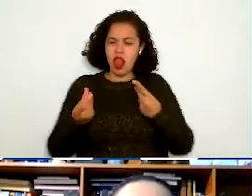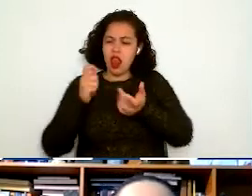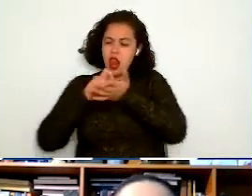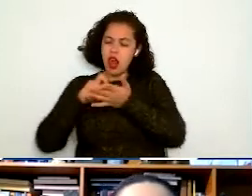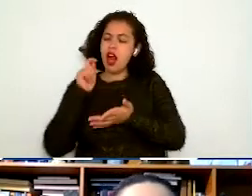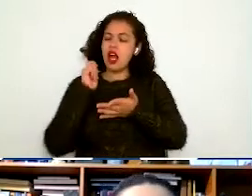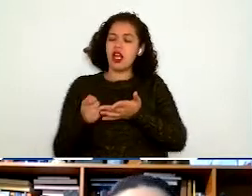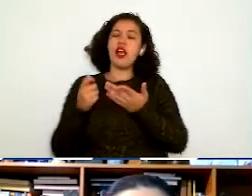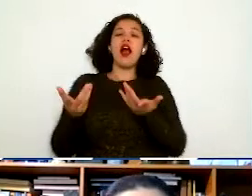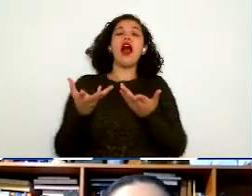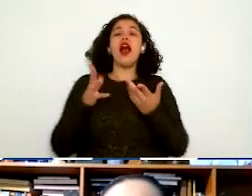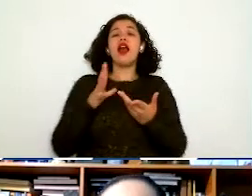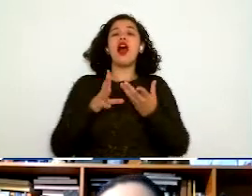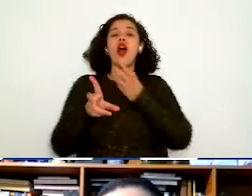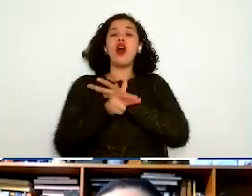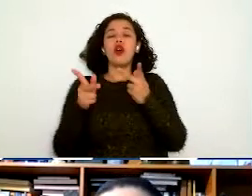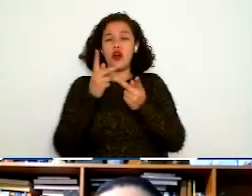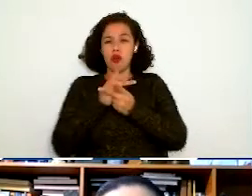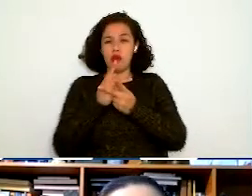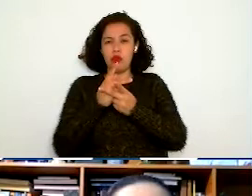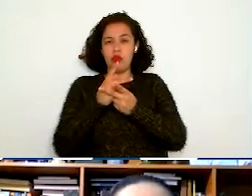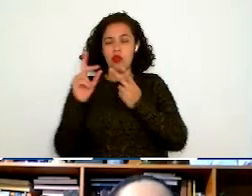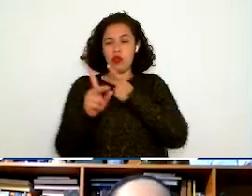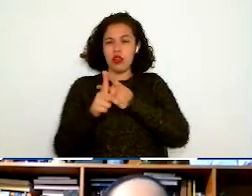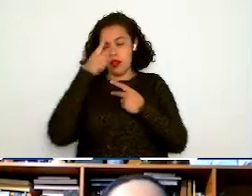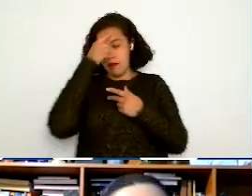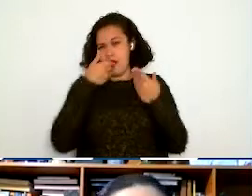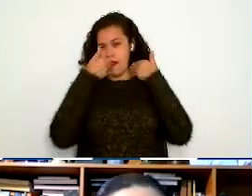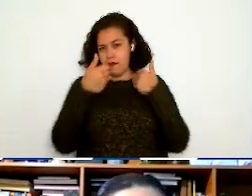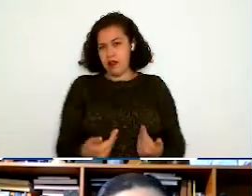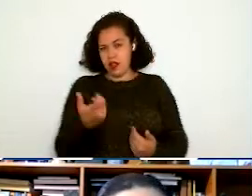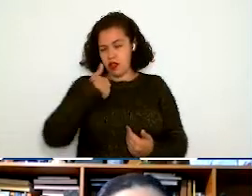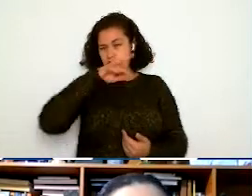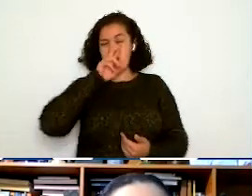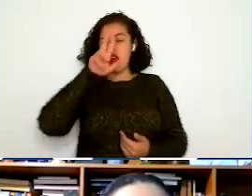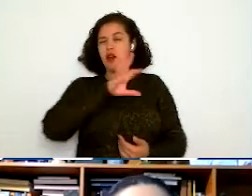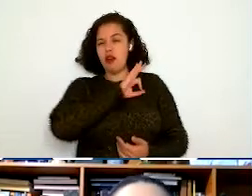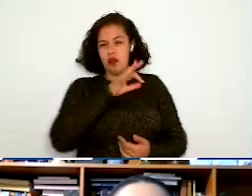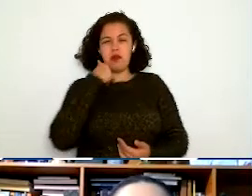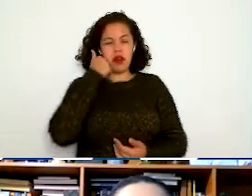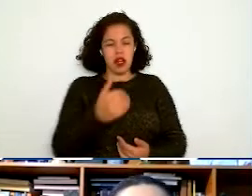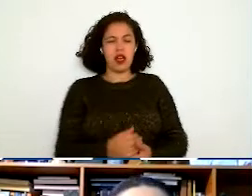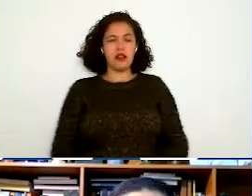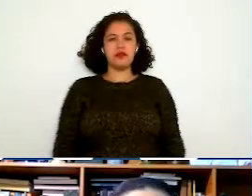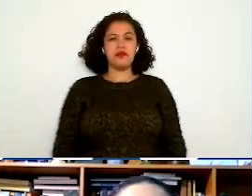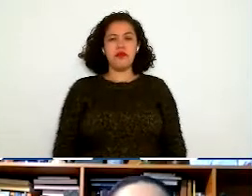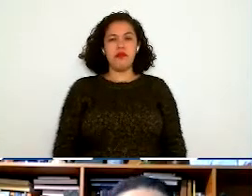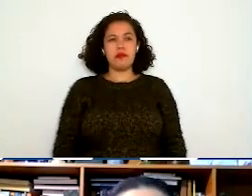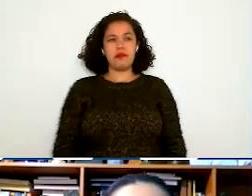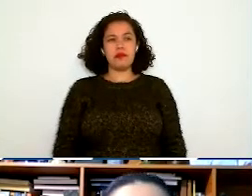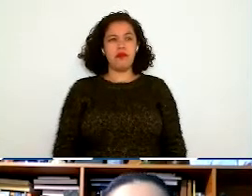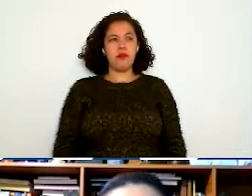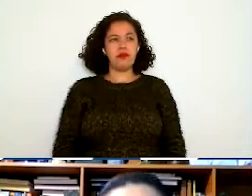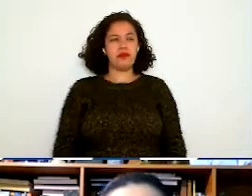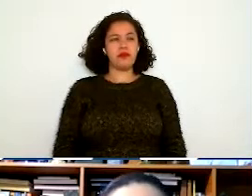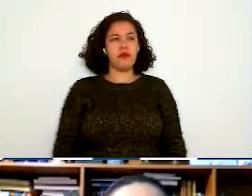como una posesión por una cosa de la virtud de ser la mejor, ¿no? Entendida, pues obviamente, llegar